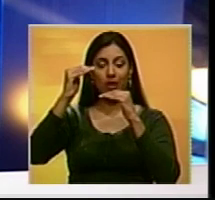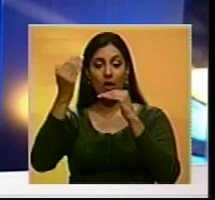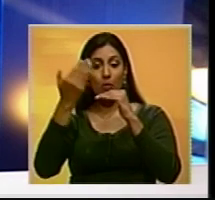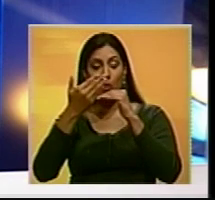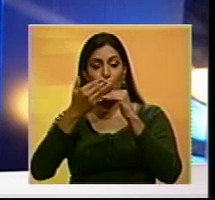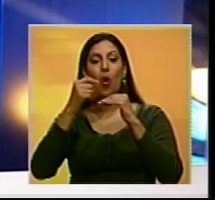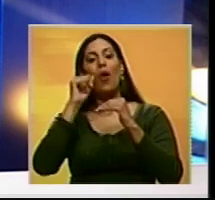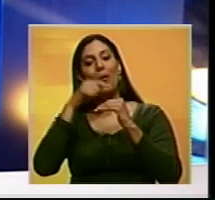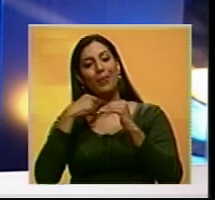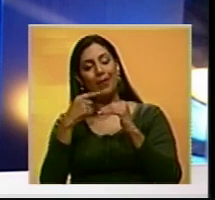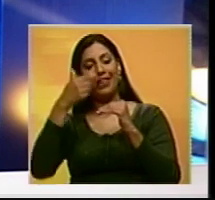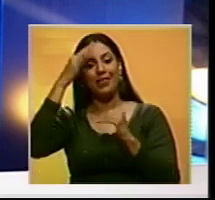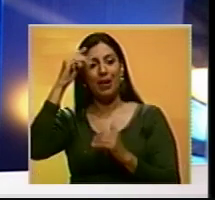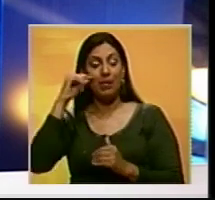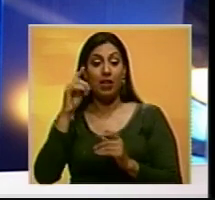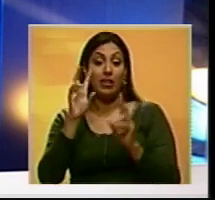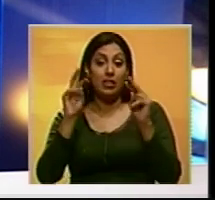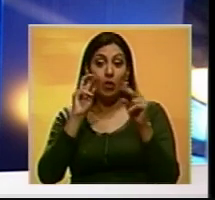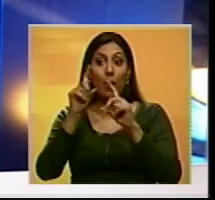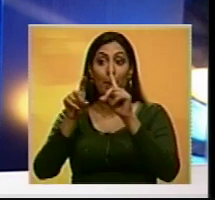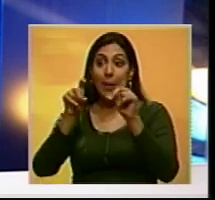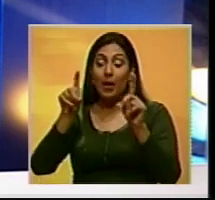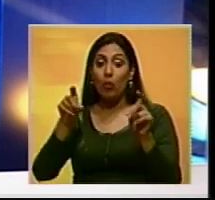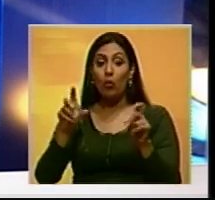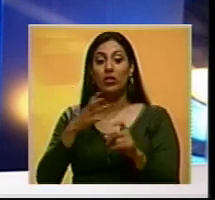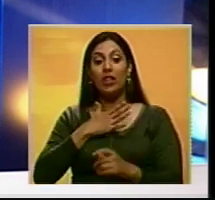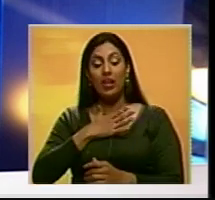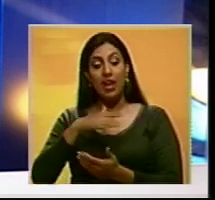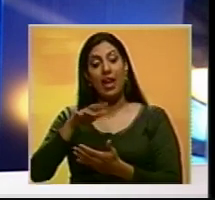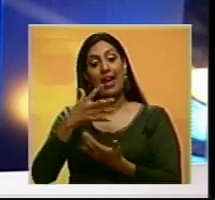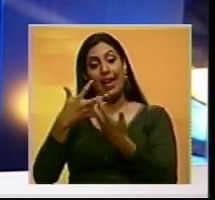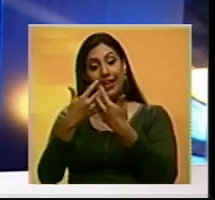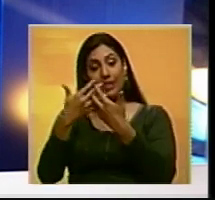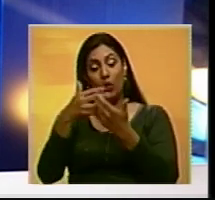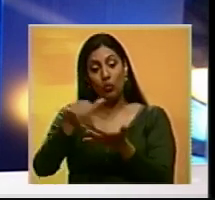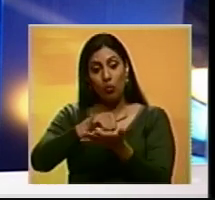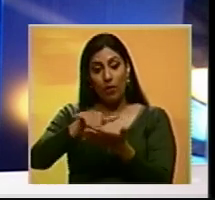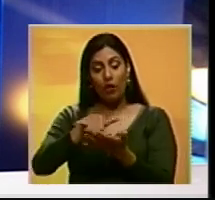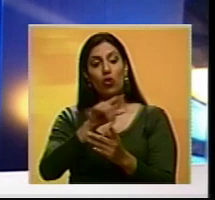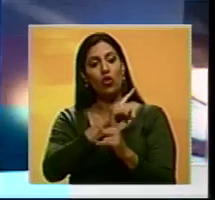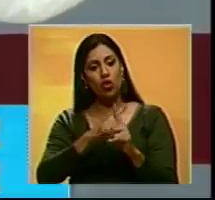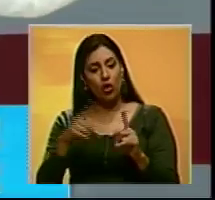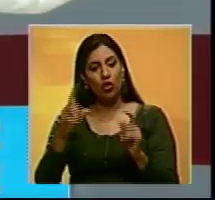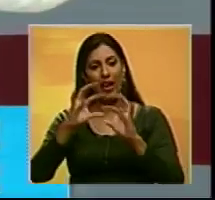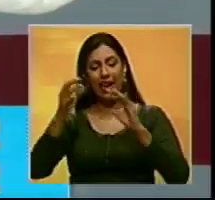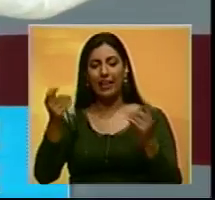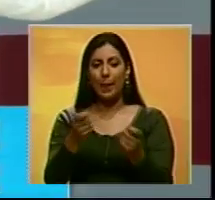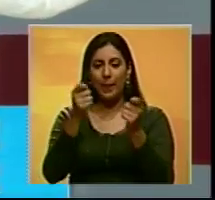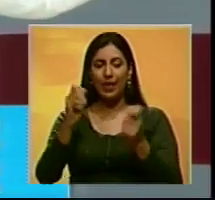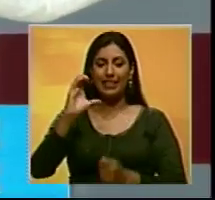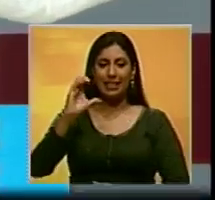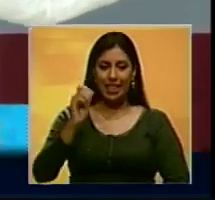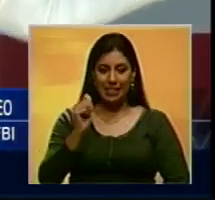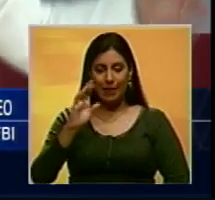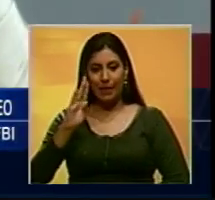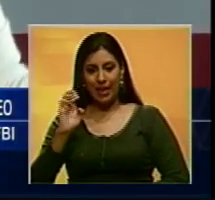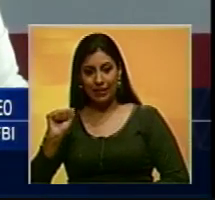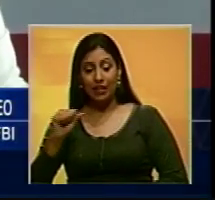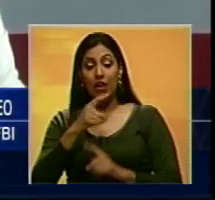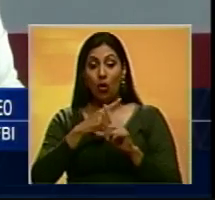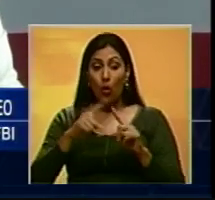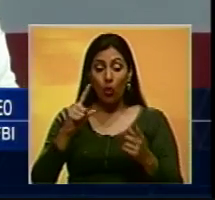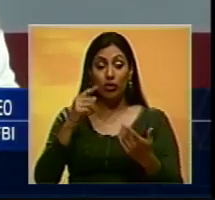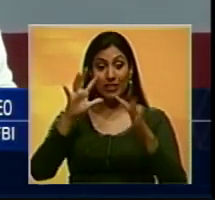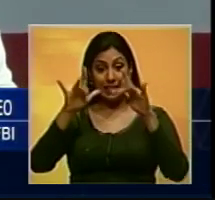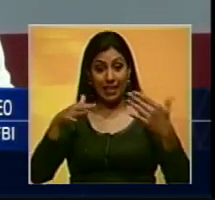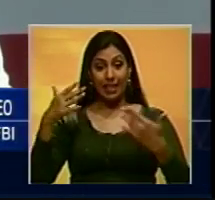el republicano Donald Trump, según un nuevo sondeo realizado por The New York Times y la cadena CBS. De acuerdo con la encuesta, la exsecretaria